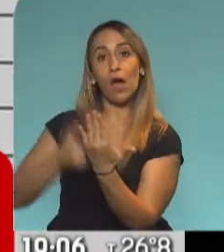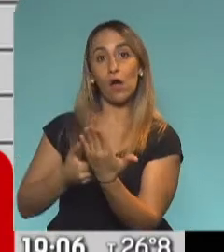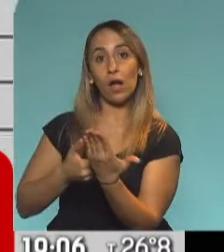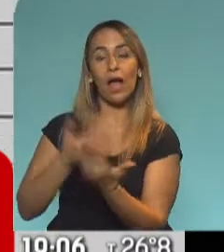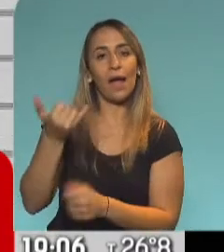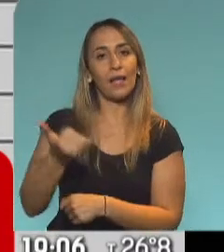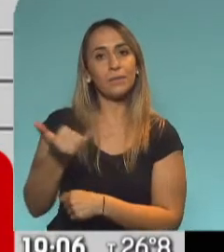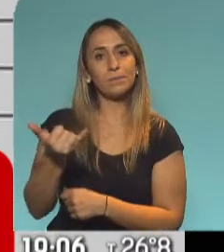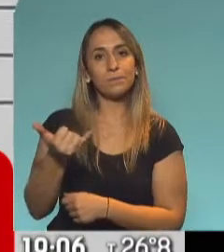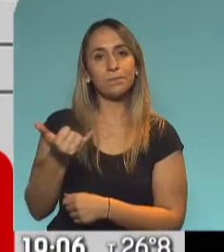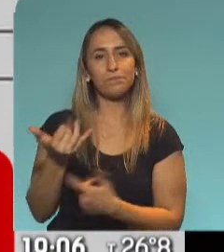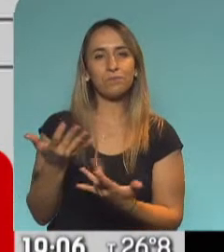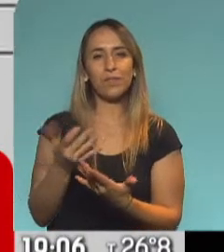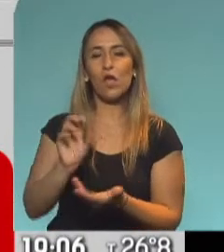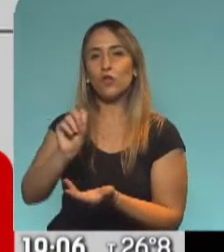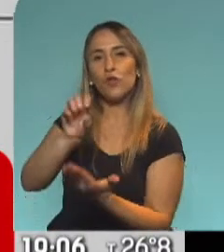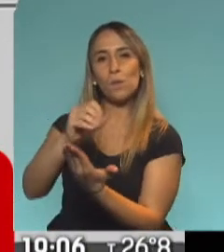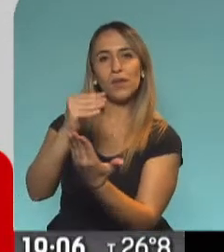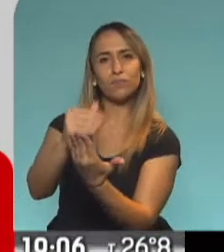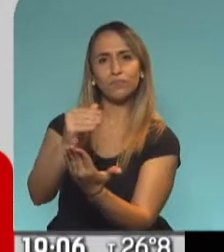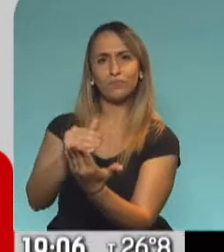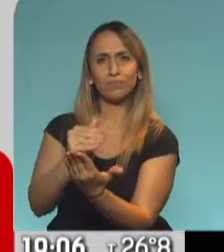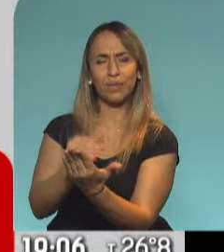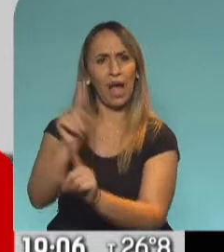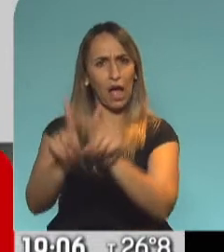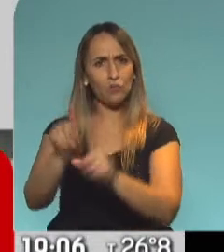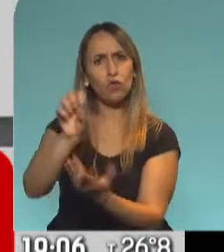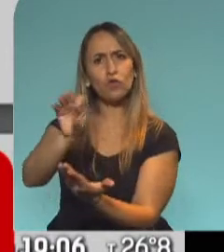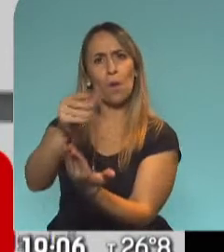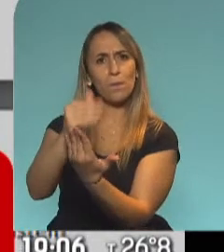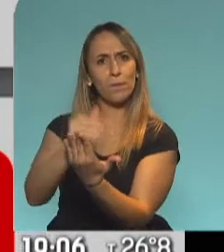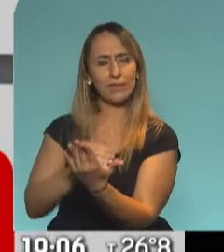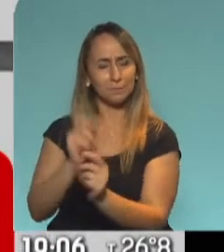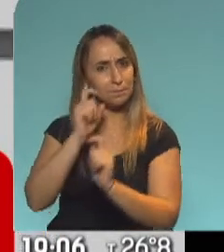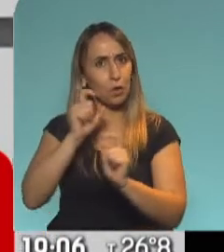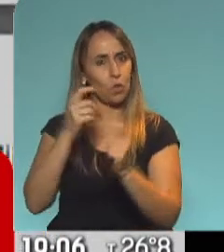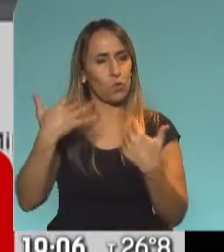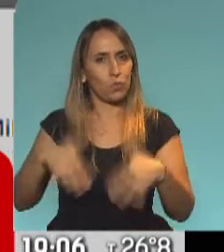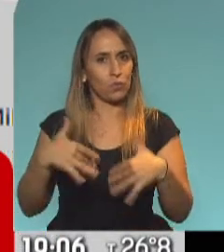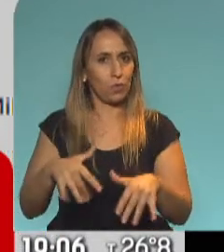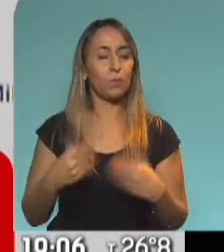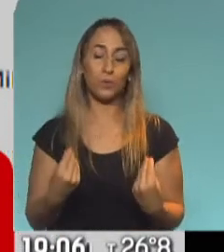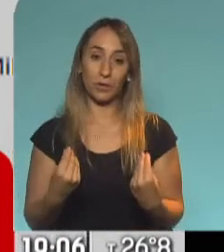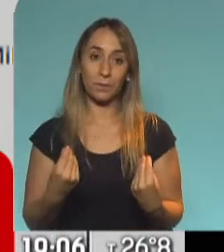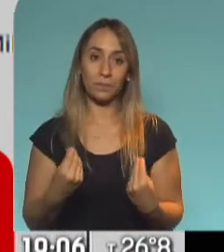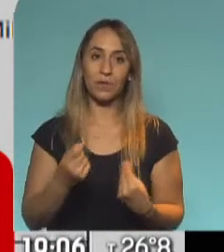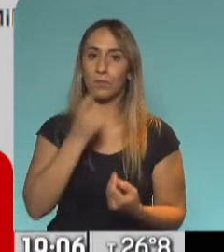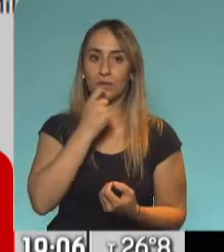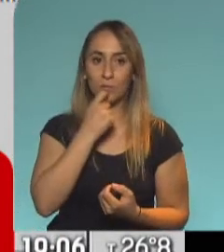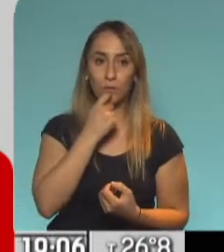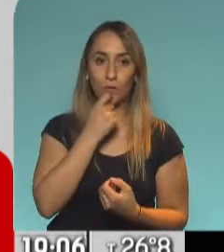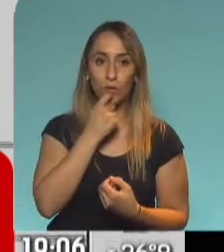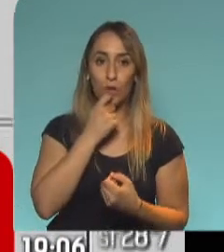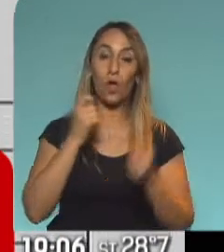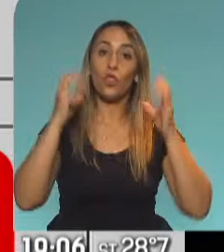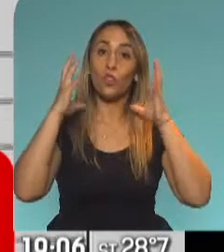hay nombres que llaman la atención, porque allí, por ejemplo, se leen los de Eduardo